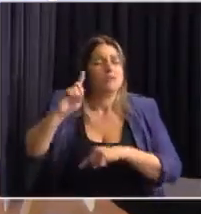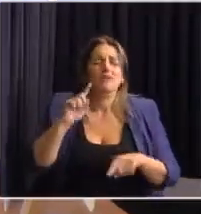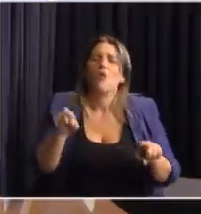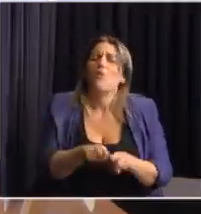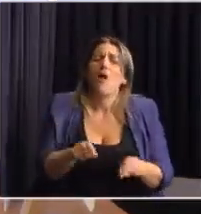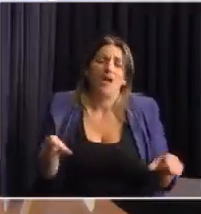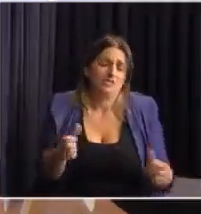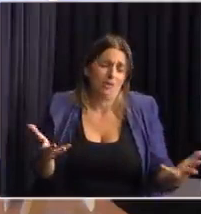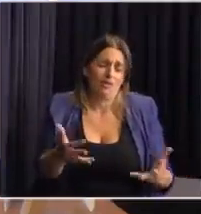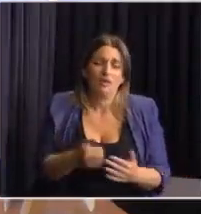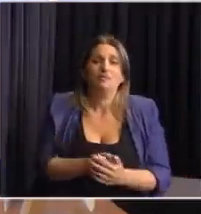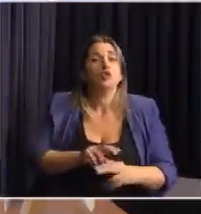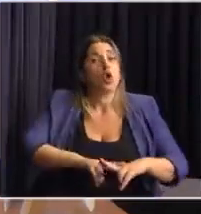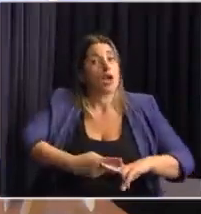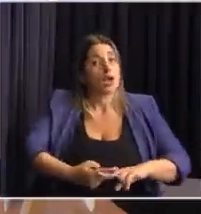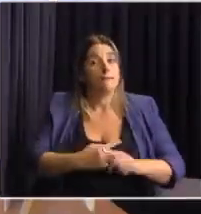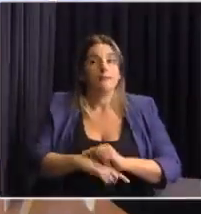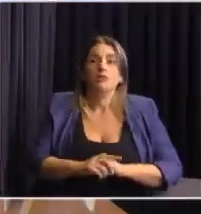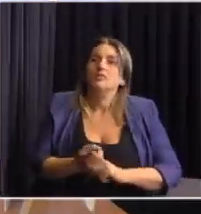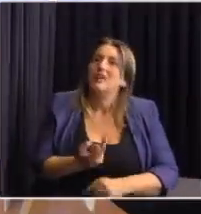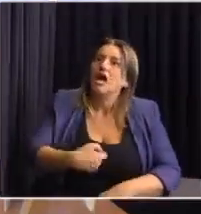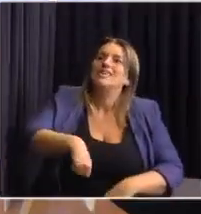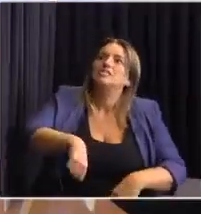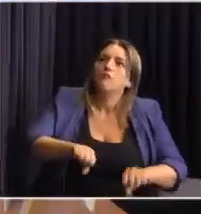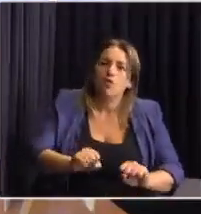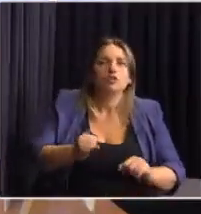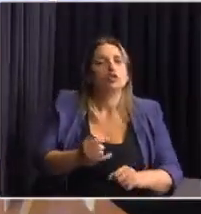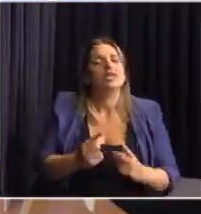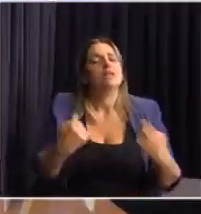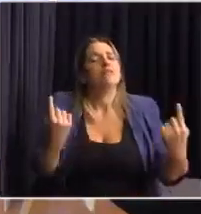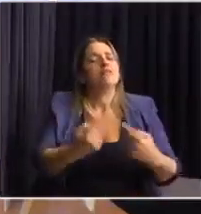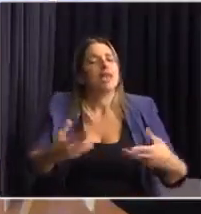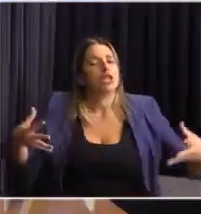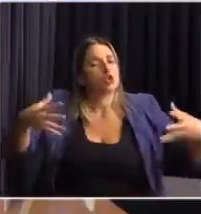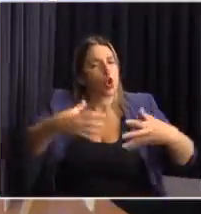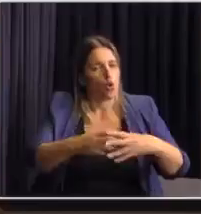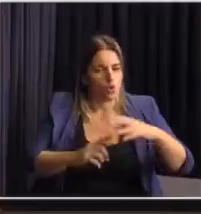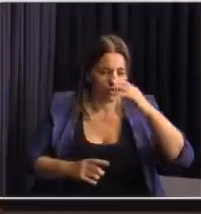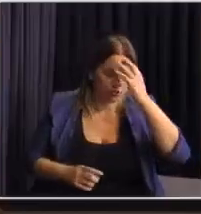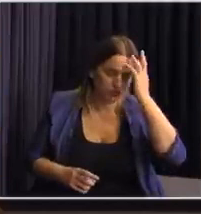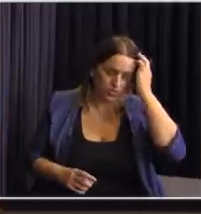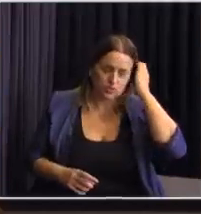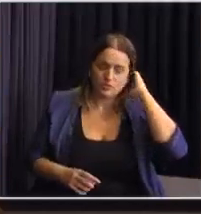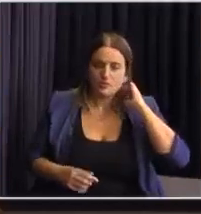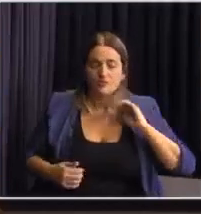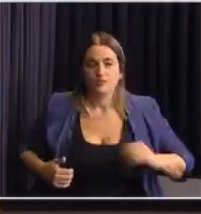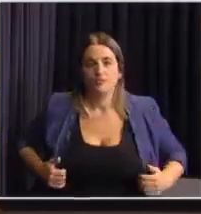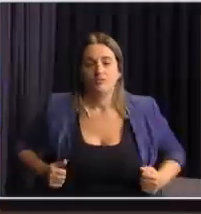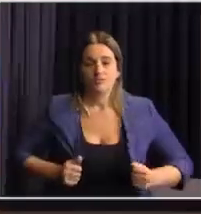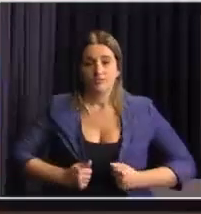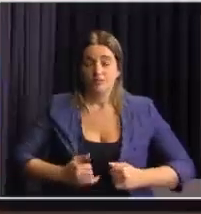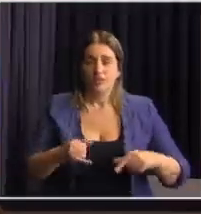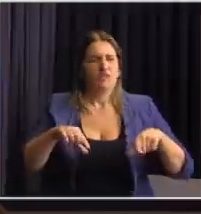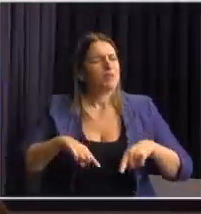hacemos este, pero reitero, requiere el esfuerzo mancomunado de todos. Muchas gracias. Gracias, Robert. Capaz que,